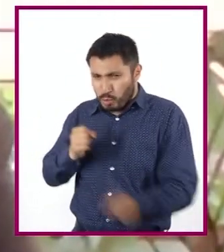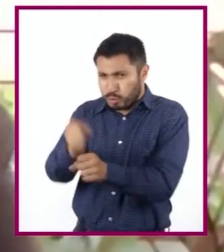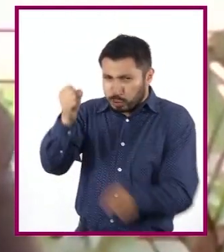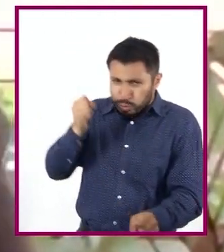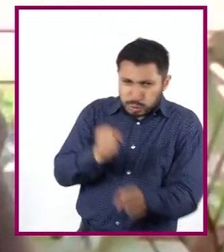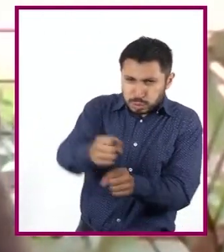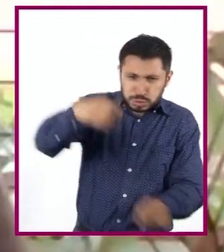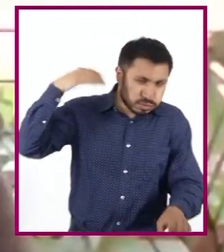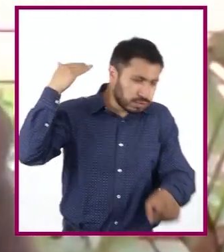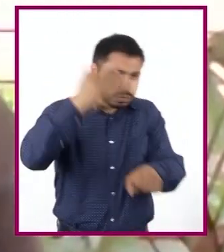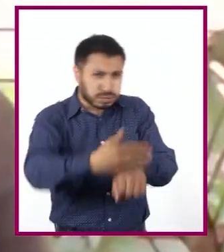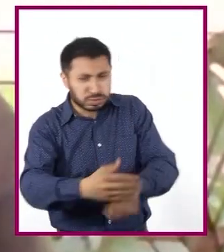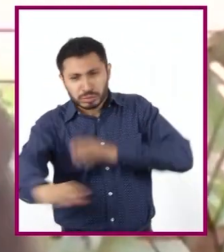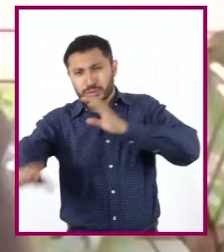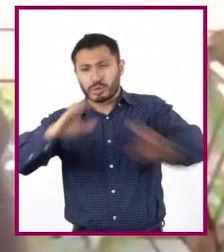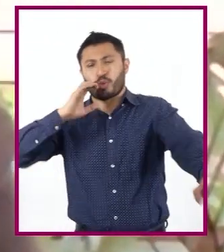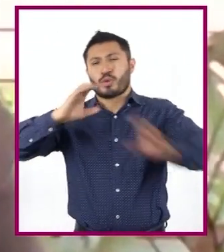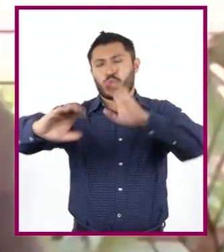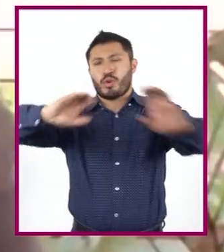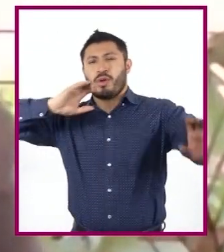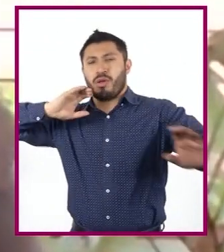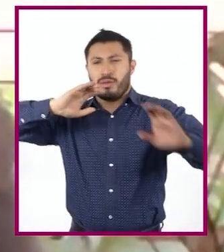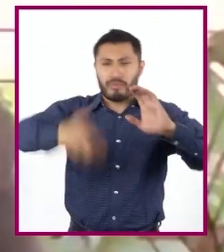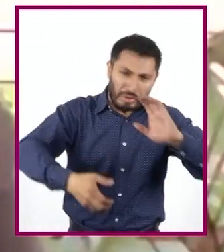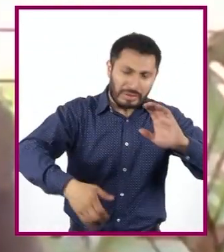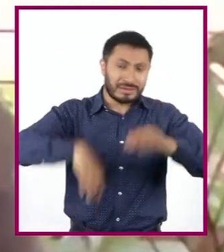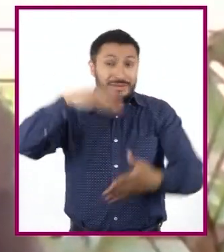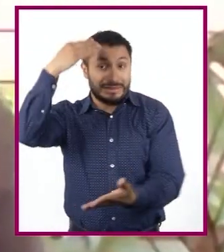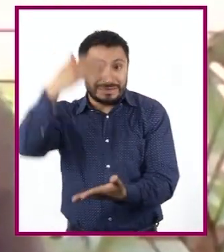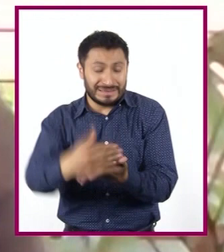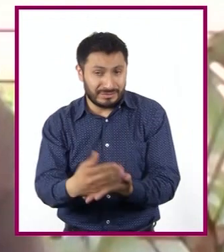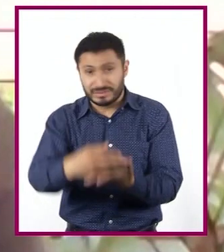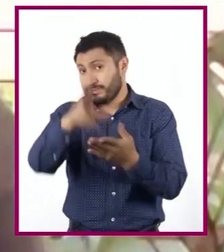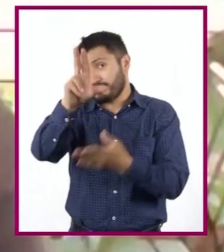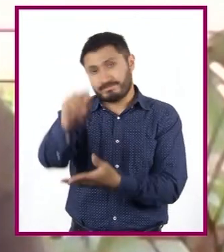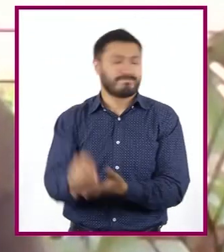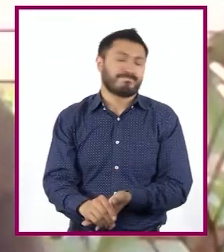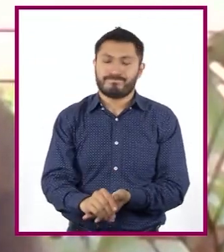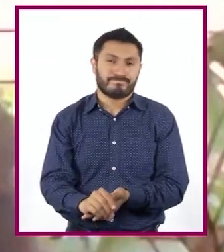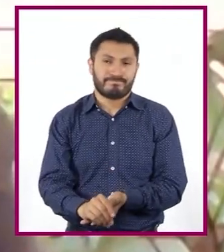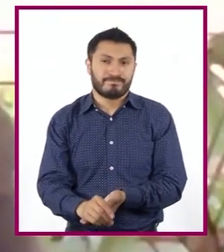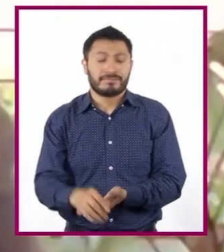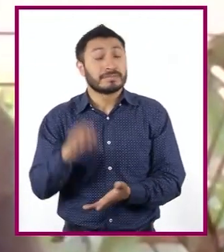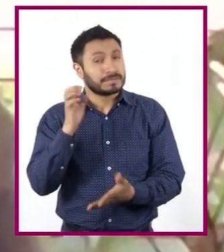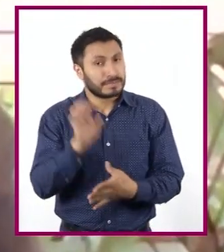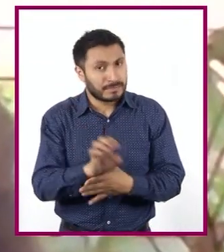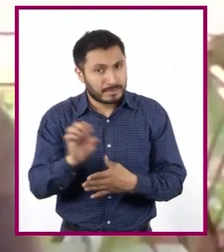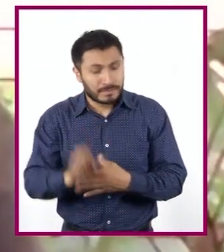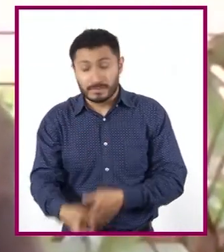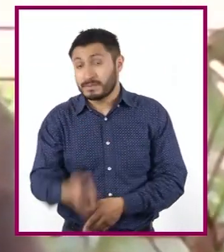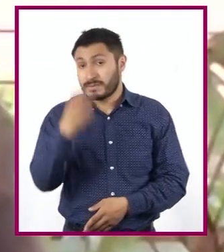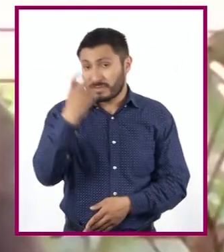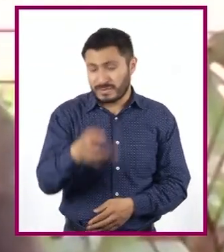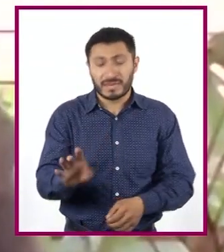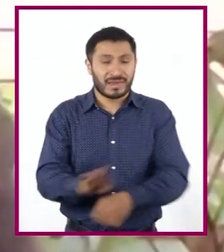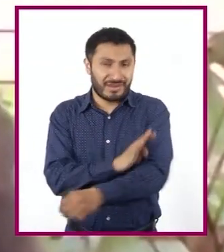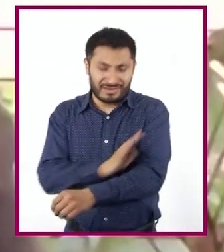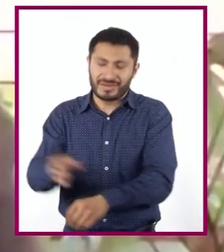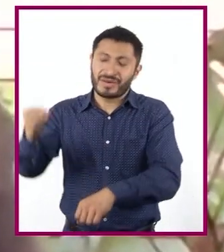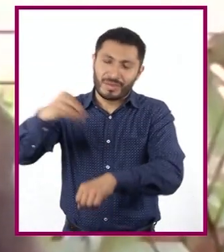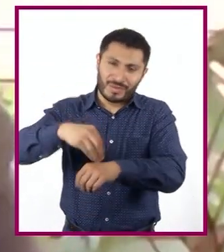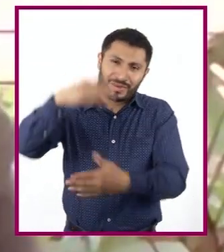lectura antes de ser escritor? ¿Qué libros buscabas cuando eras adolescente? Interesante pregunta. Fíjate que para mí la